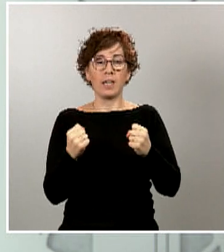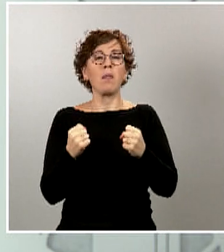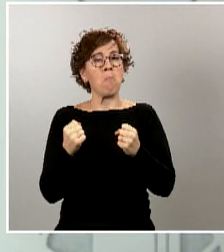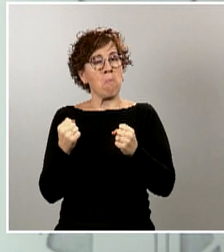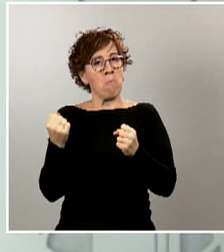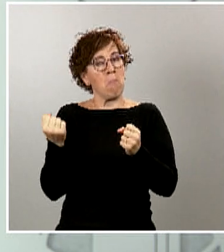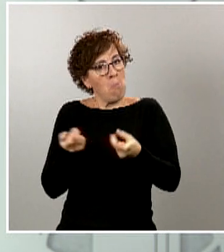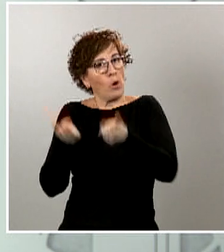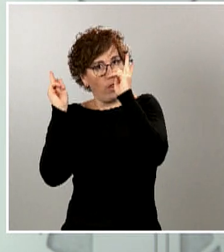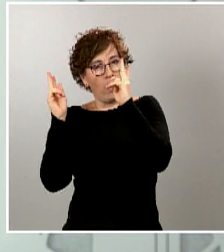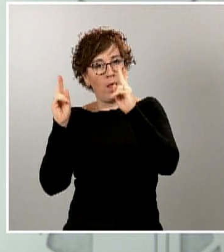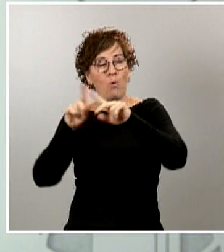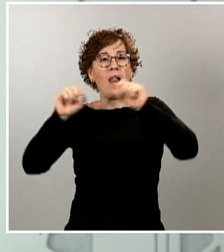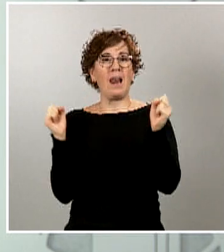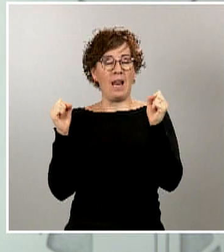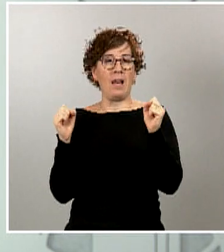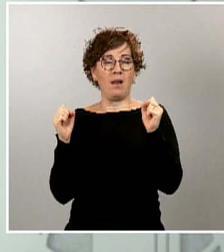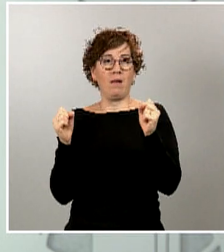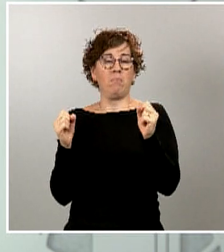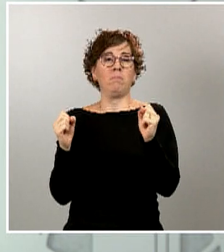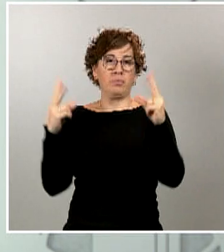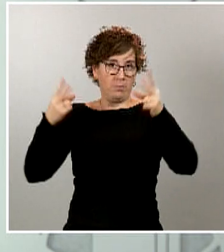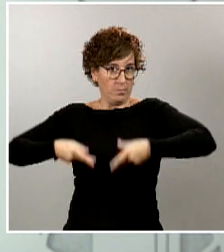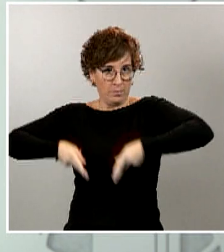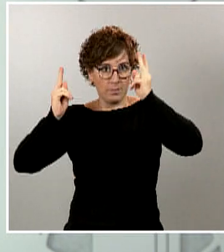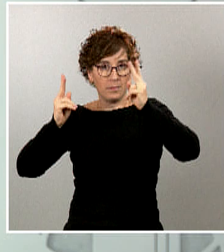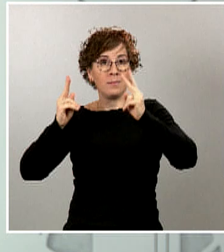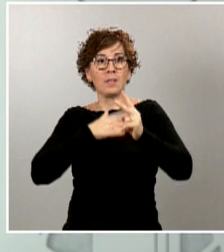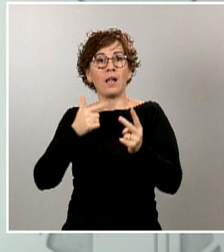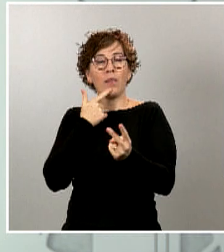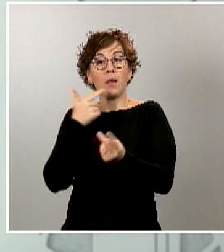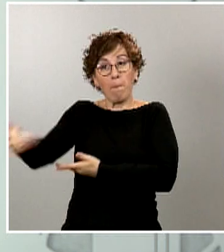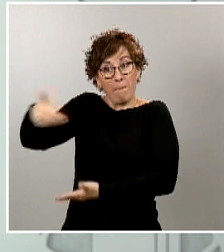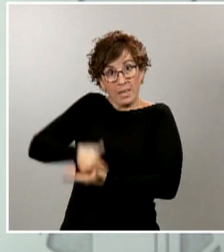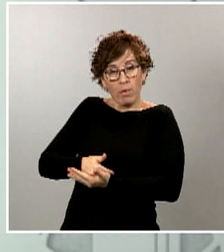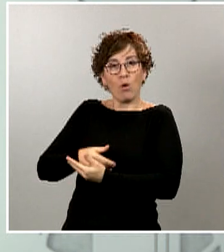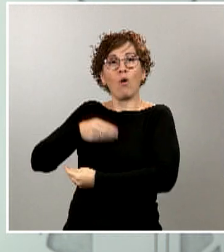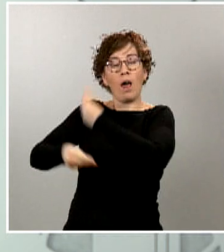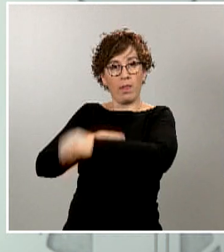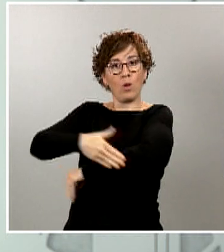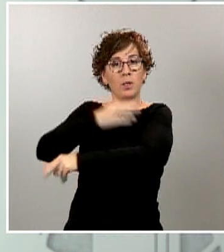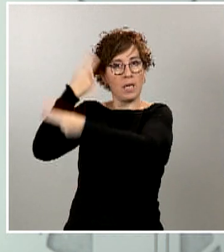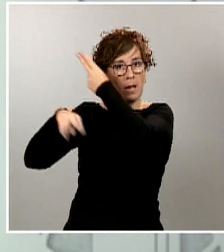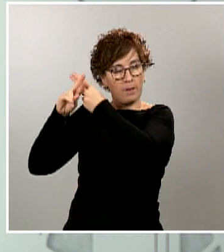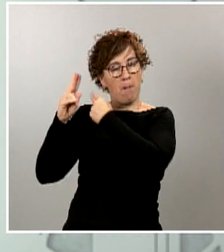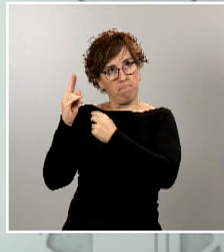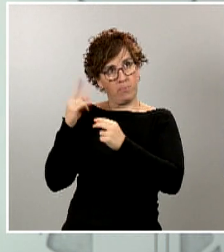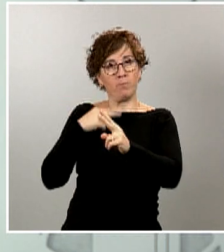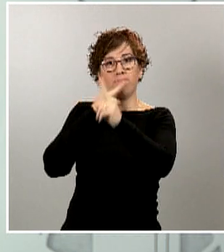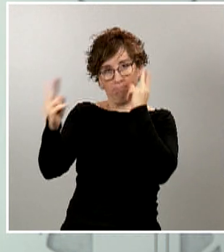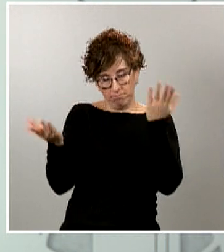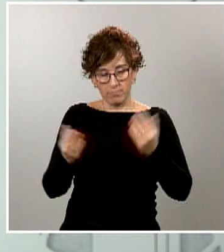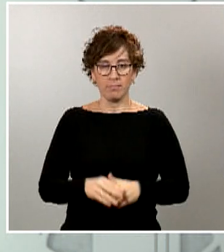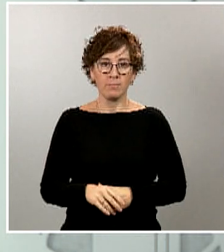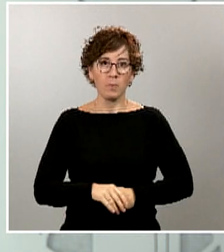vamos también a dictar una orden en este sentido, avalando pues la petición que nos hace el Gobierno de la Generalitat. Quiero acabar con una última reflexión, una